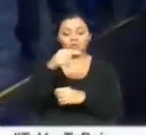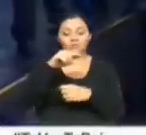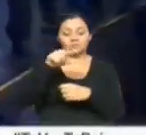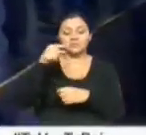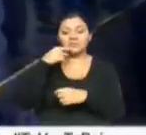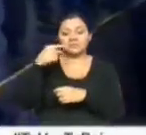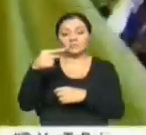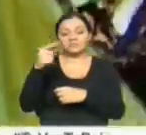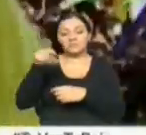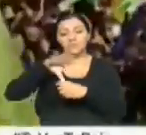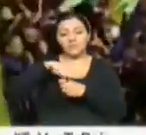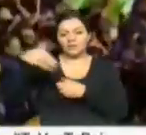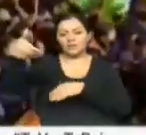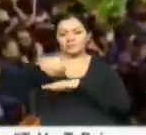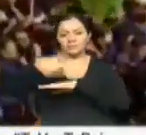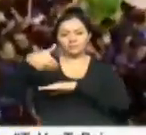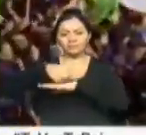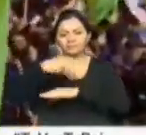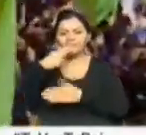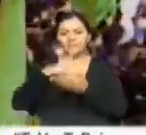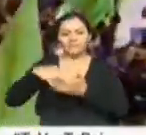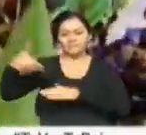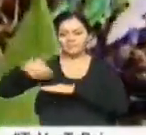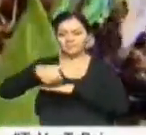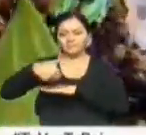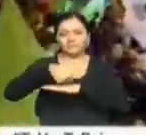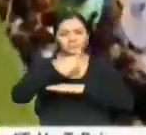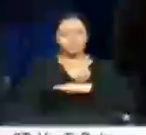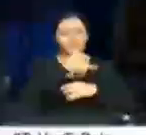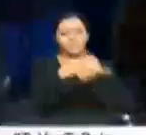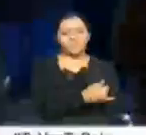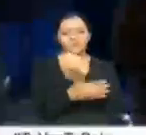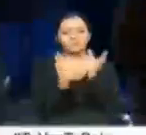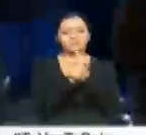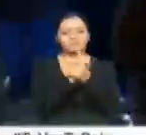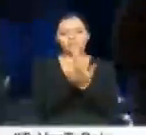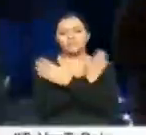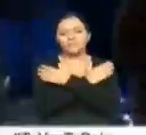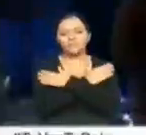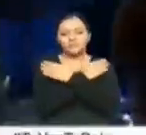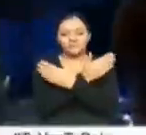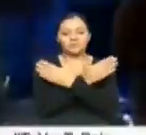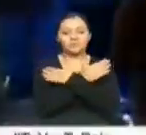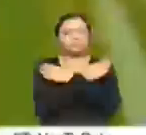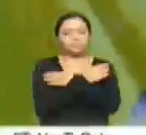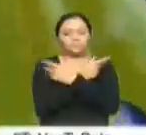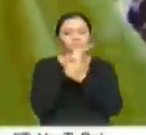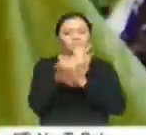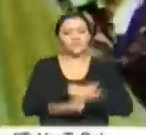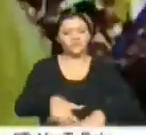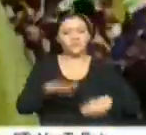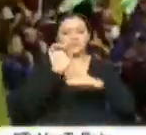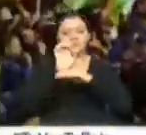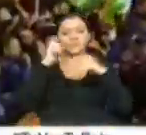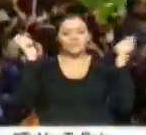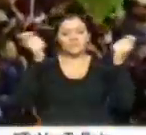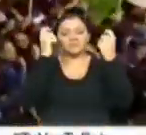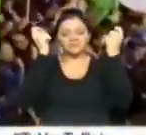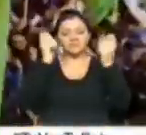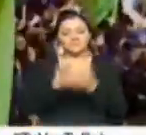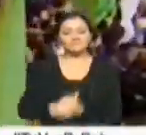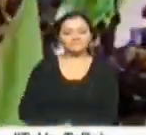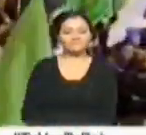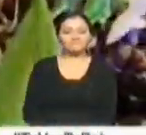la Cancillería está recibiendo mensajes de muchos países hermanos felicitando al pueblo ecuatoriano por su fiesta electoral. Luis